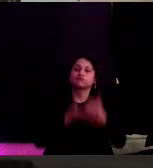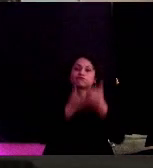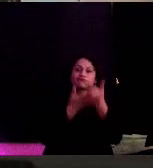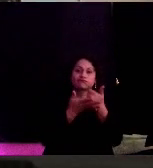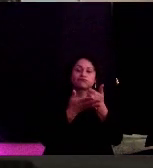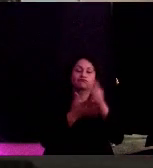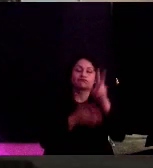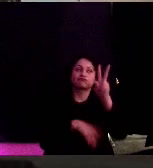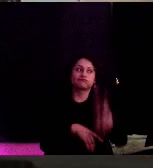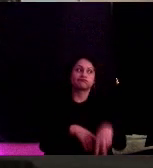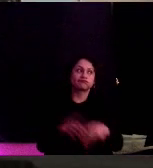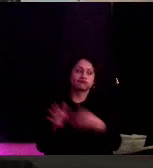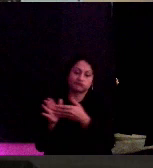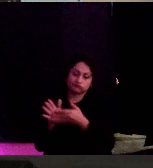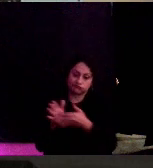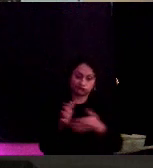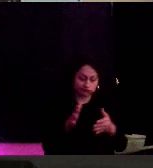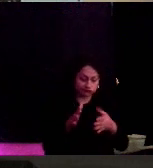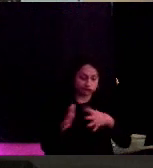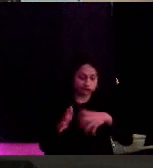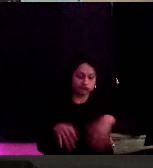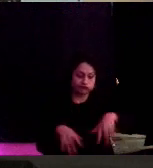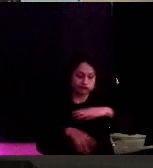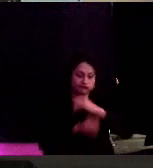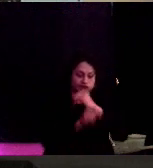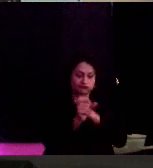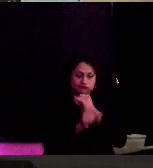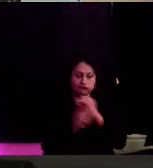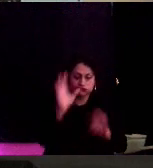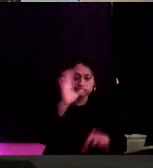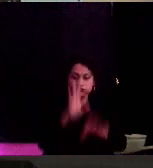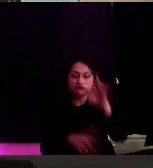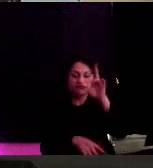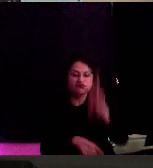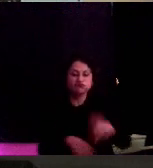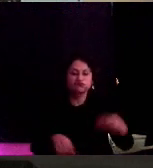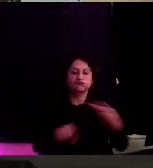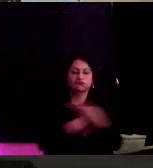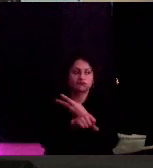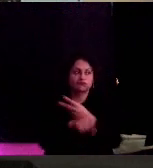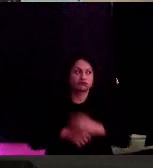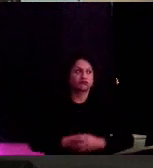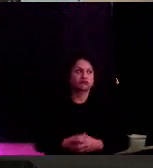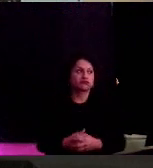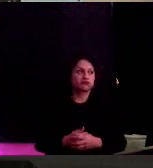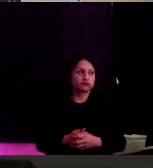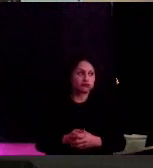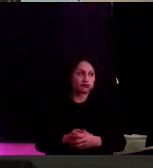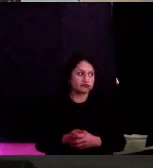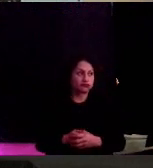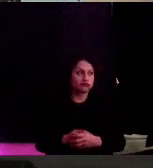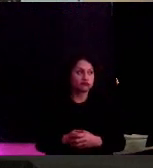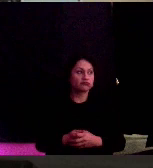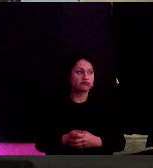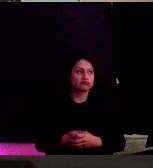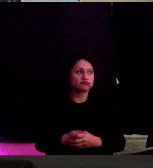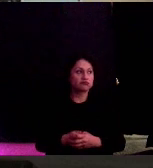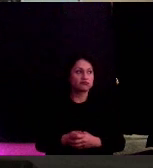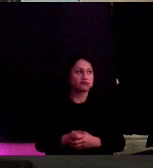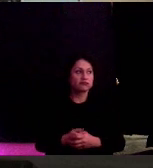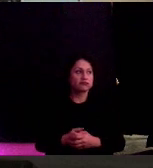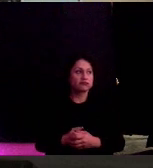convierte la investigación para conocer la verdad de los hechos de la muerte de nuestras